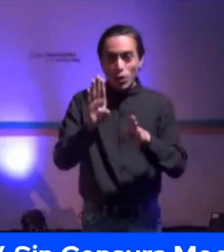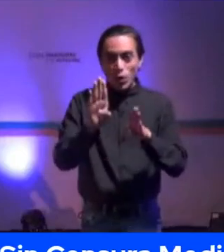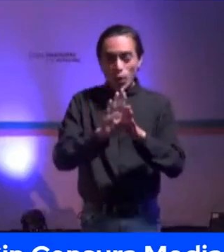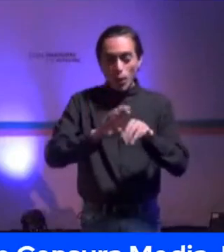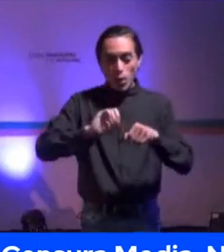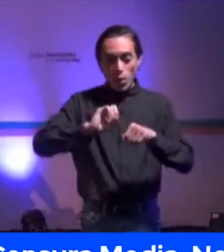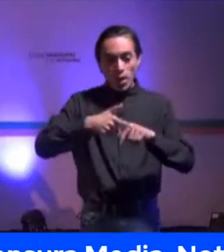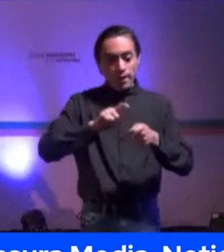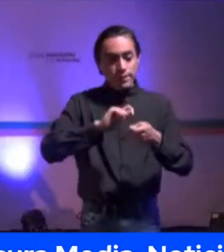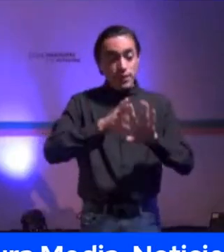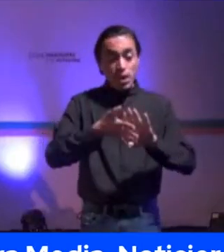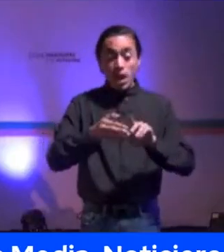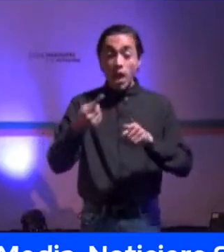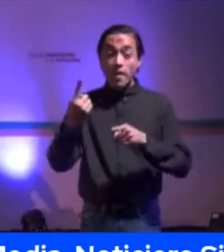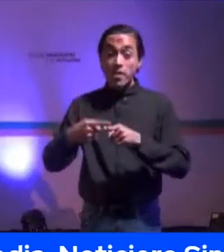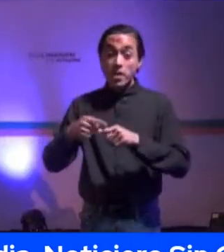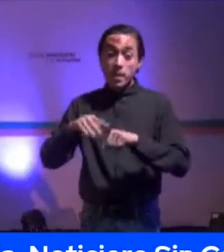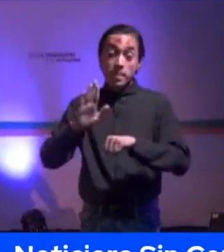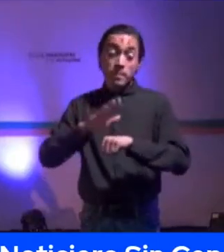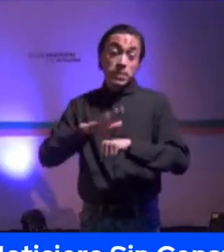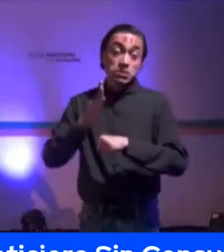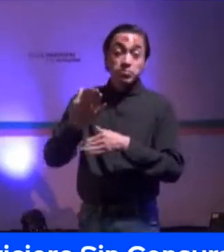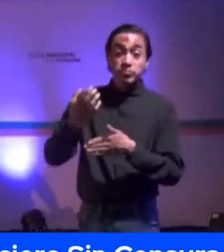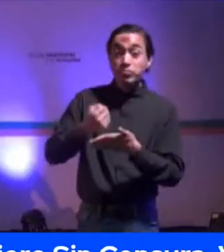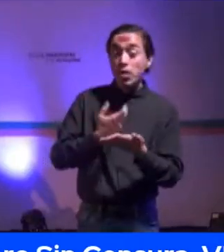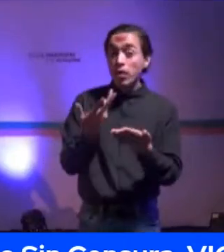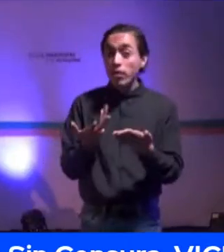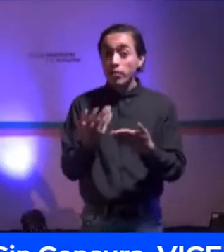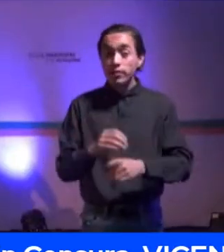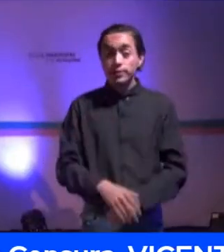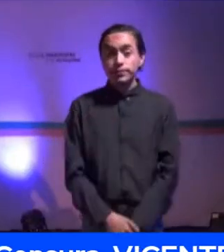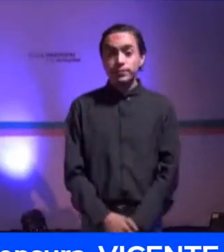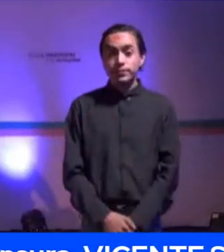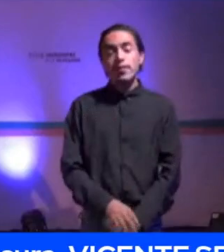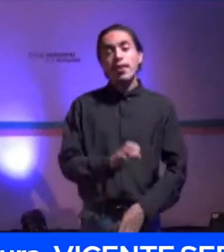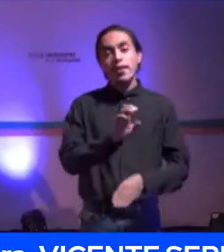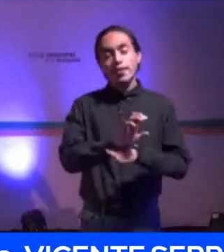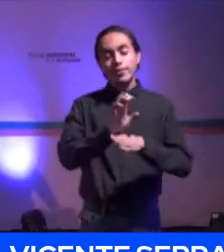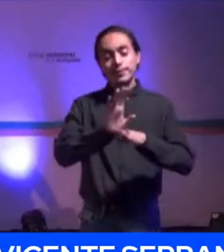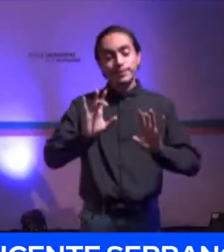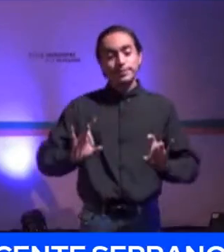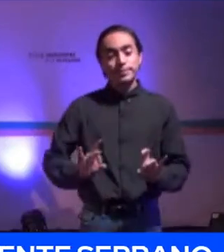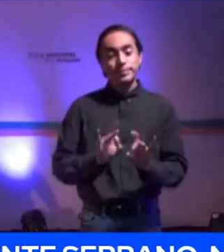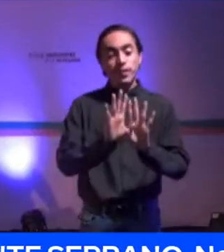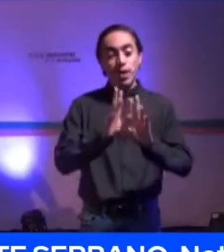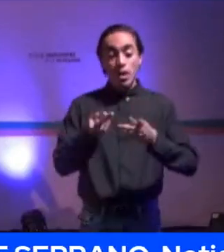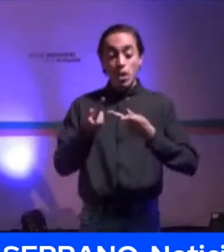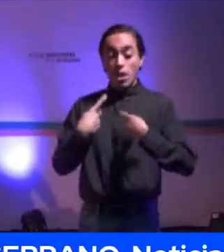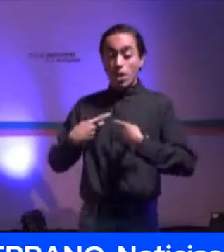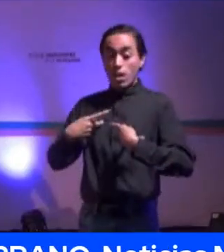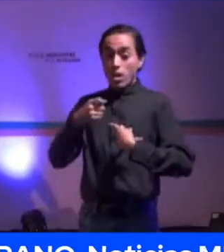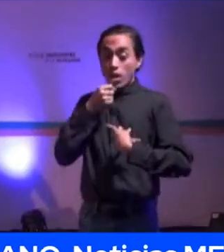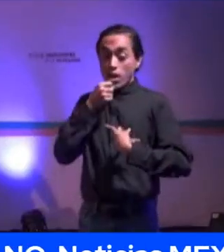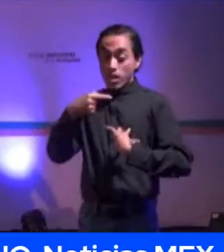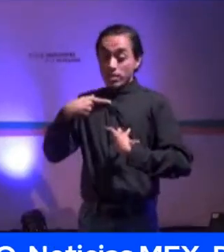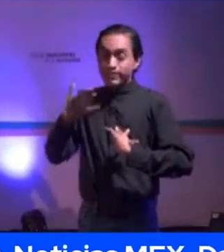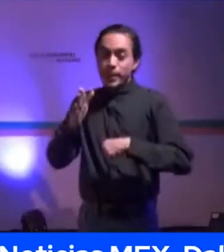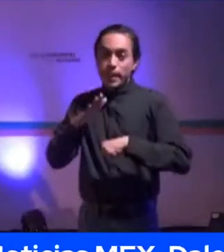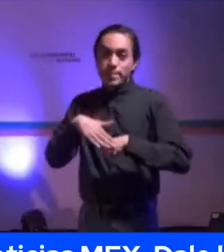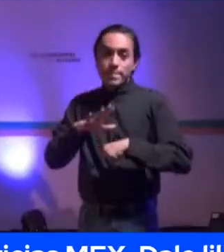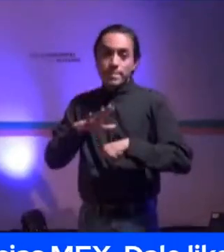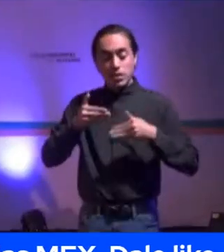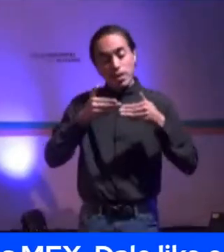a ver quién gana más. Entonces, llegó un momento en donde el periodista que tenía más yates,